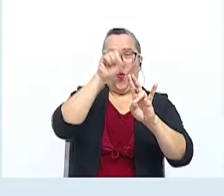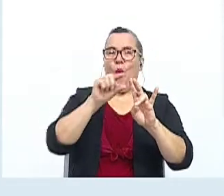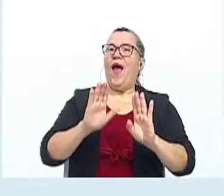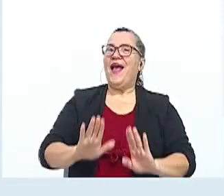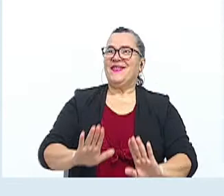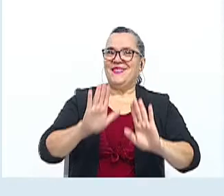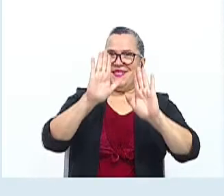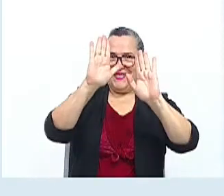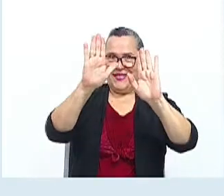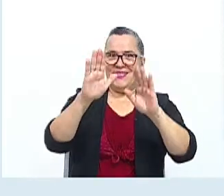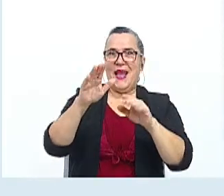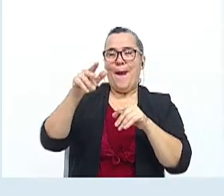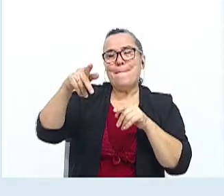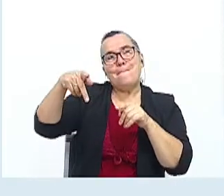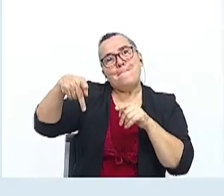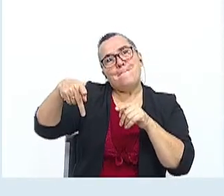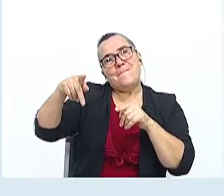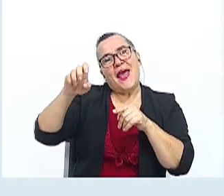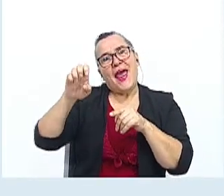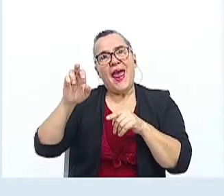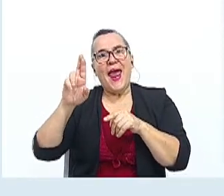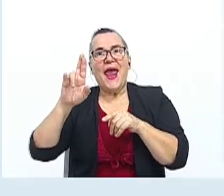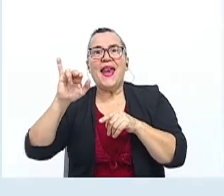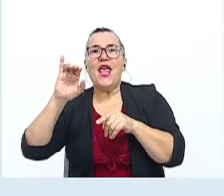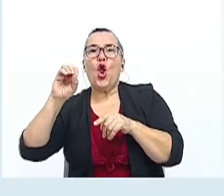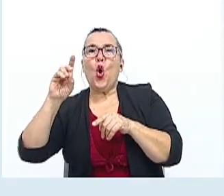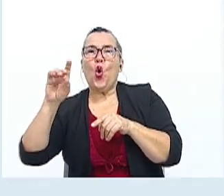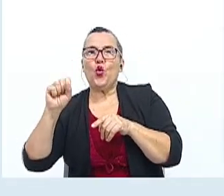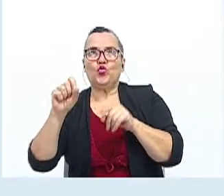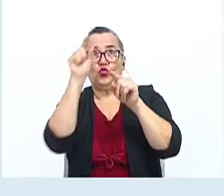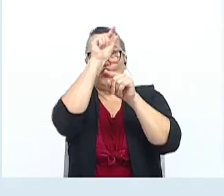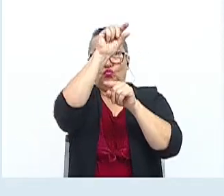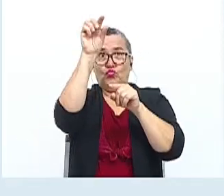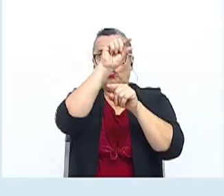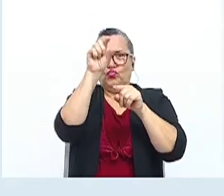Excelente, se llaman periodos. ¿Cuántos periodos tiene la tabla periódica?